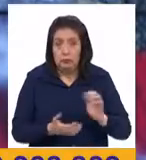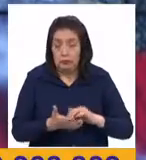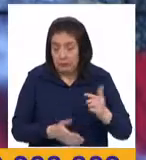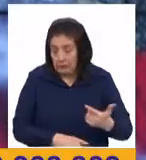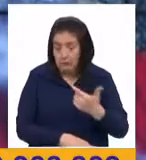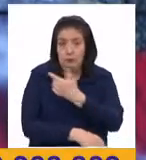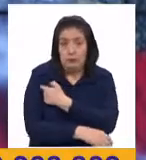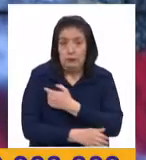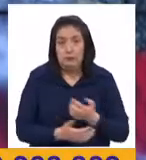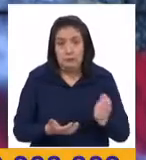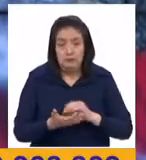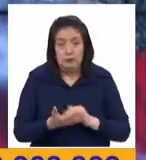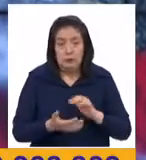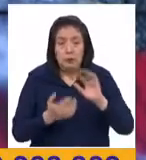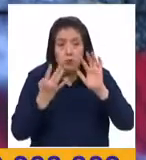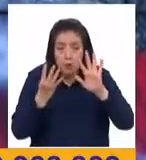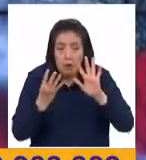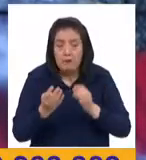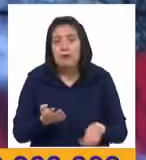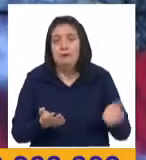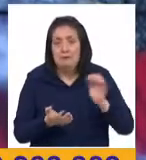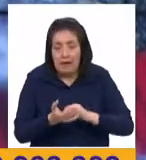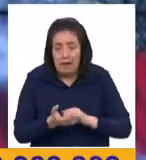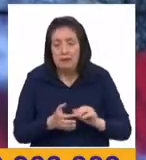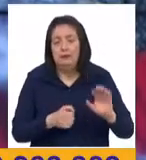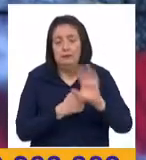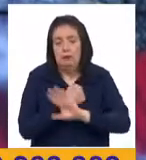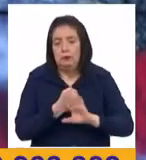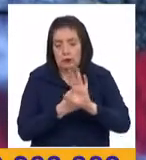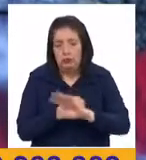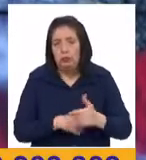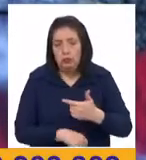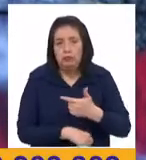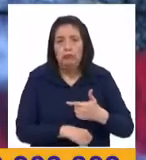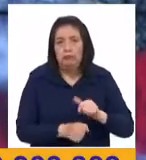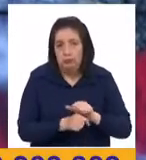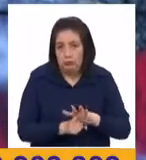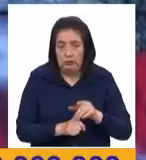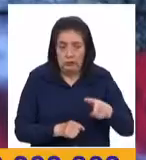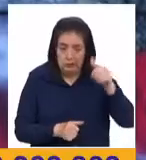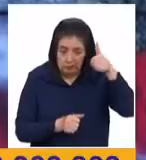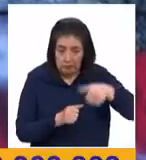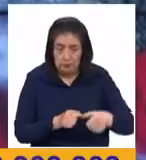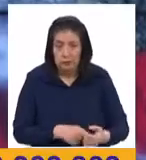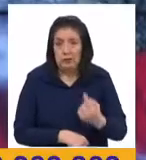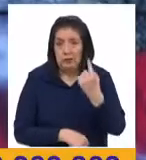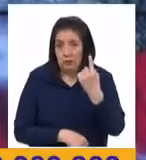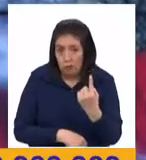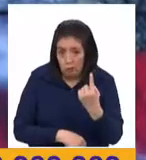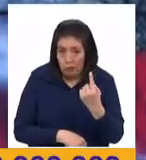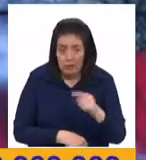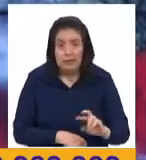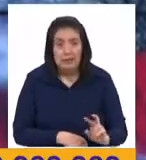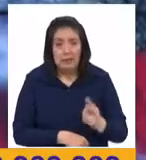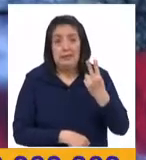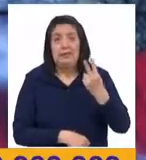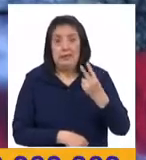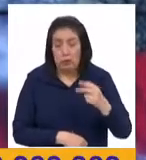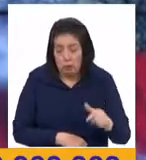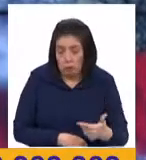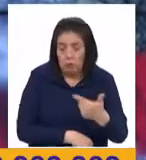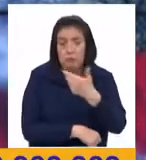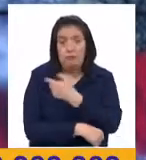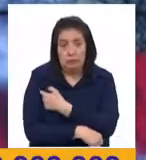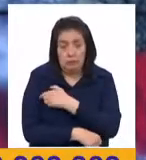vacuna aumenta 9 veces los niveles de protección contra el coronavirus. Recordemos que esa vacuna es de una sola dosis. La segunda aplicación